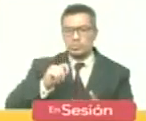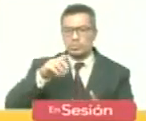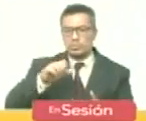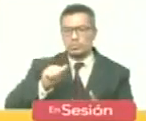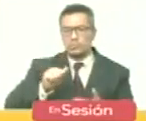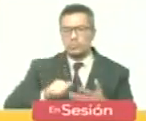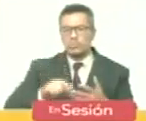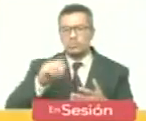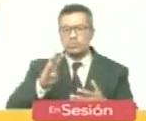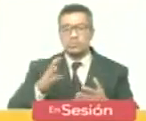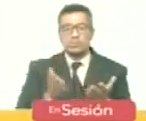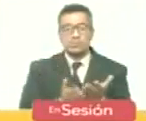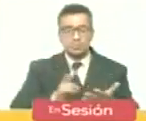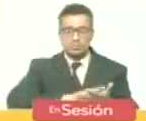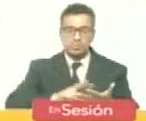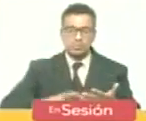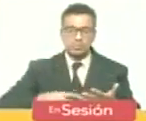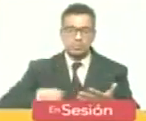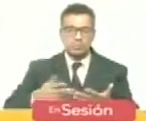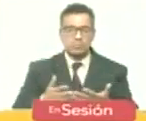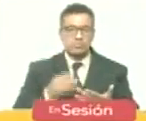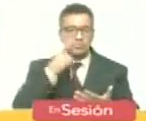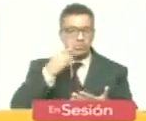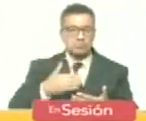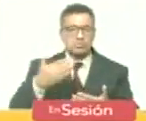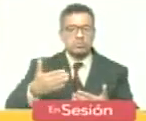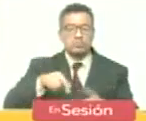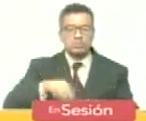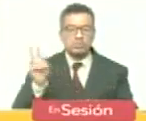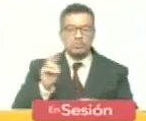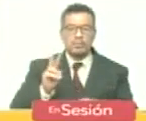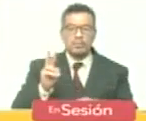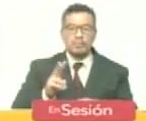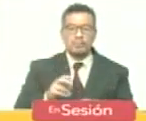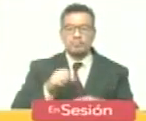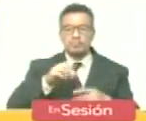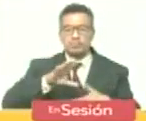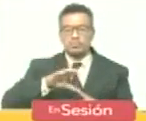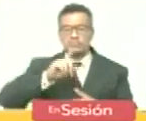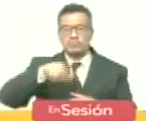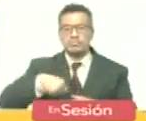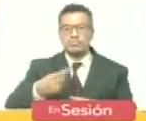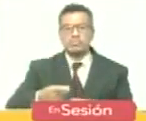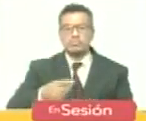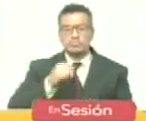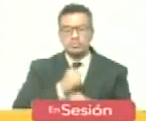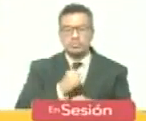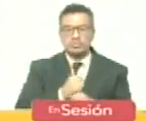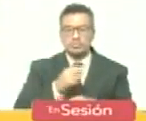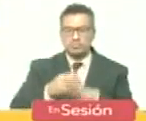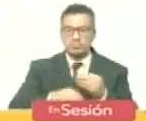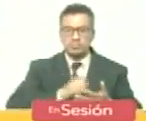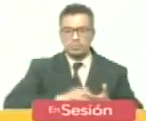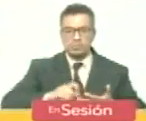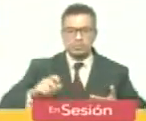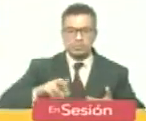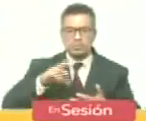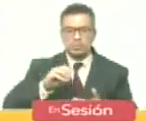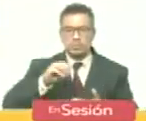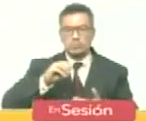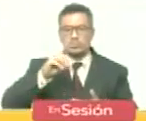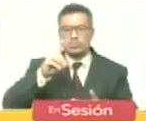un clásico de la literatura costumbrista venezolana e hispanoamericana. Su obra narrativa, La doncella,